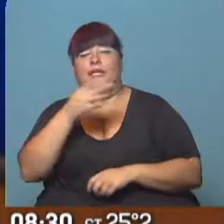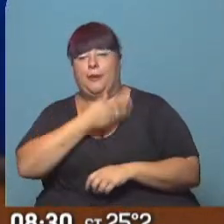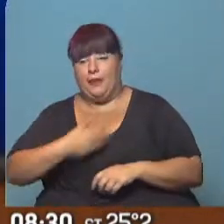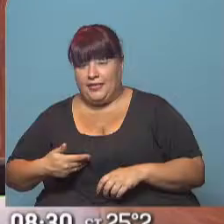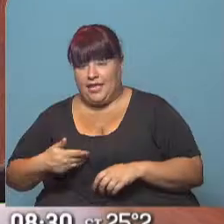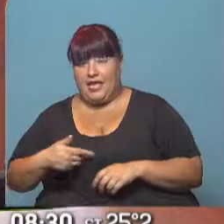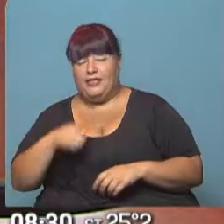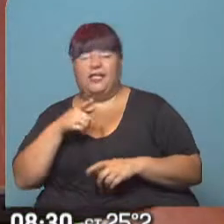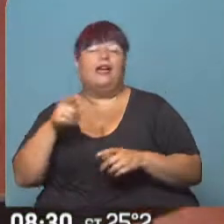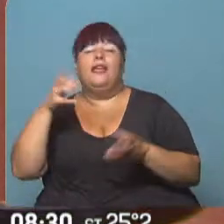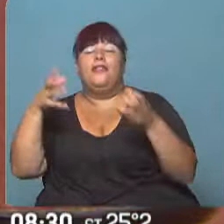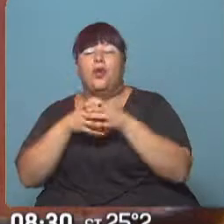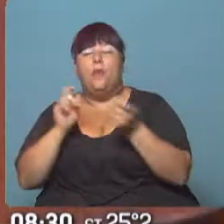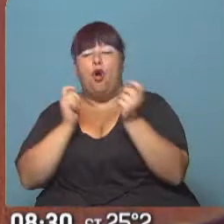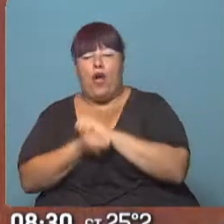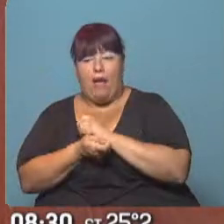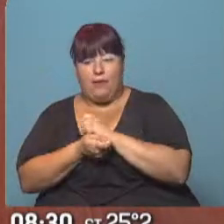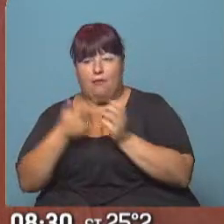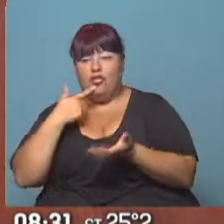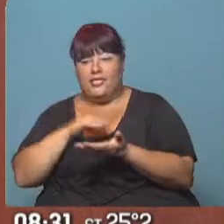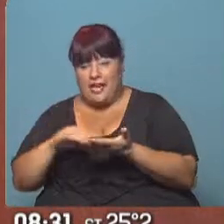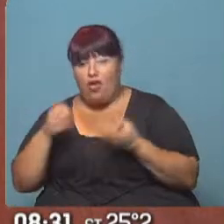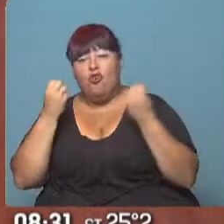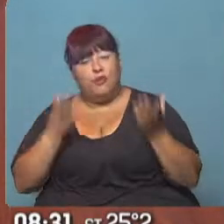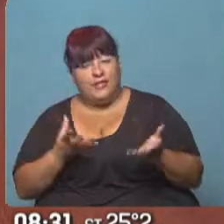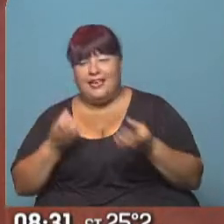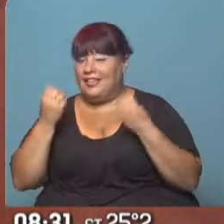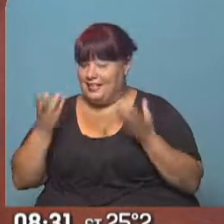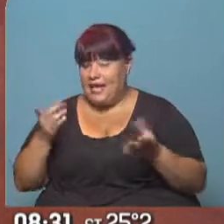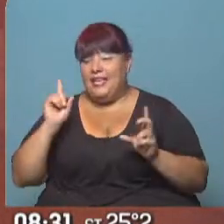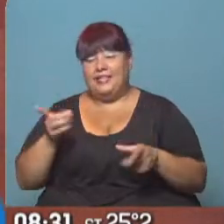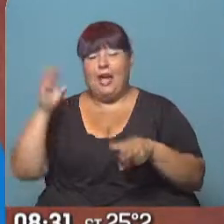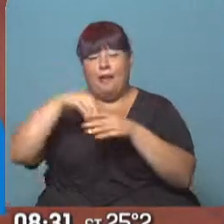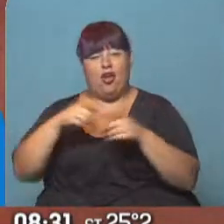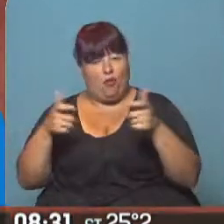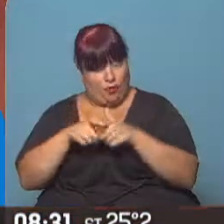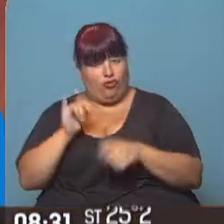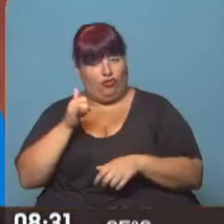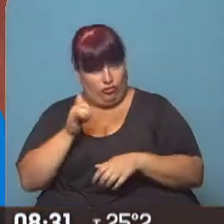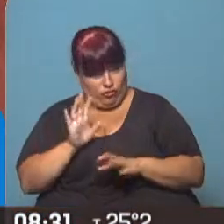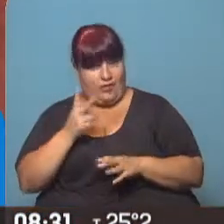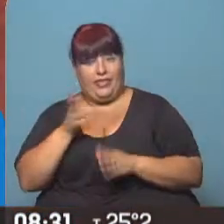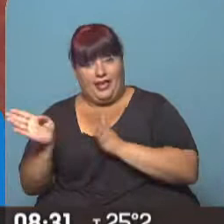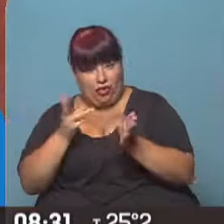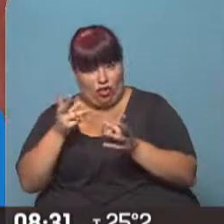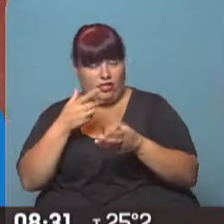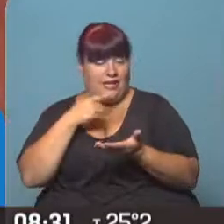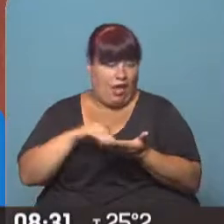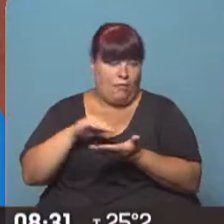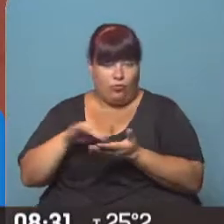vicepresidente del interbloque de Cambiemos en la Cámara de Senadores. Pedro, ¿cómo le va? ¿Qué tal? Y a integrante de la comisión. Así es, y ayer